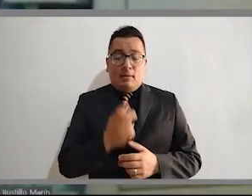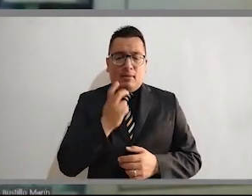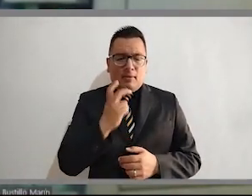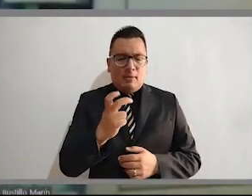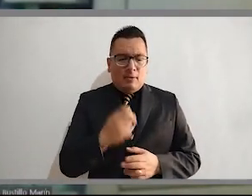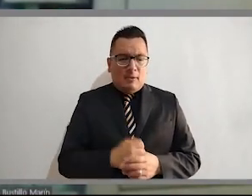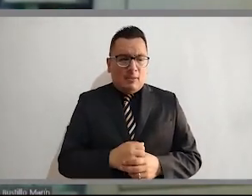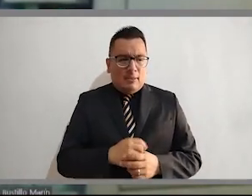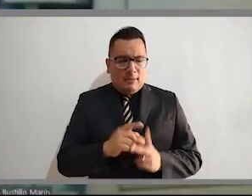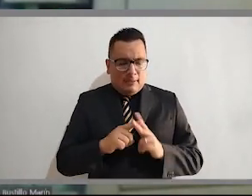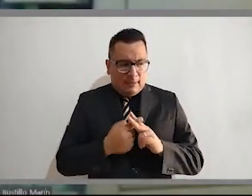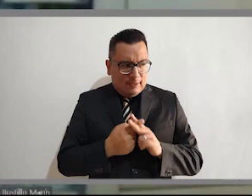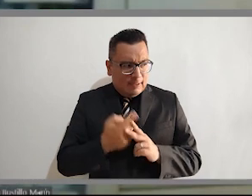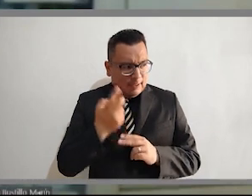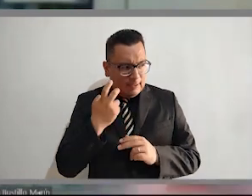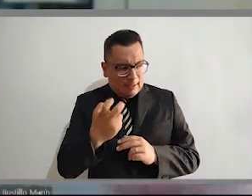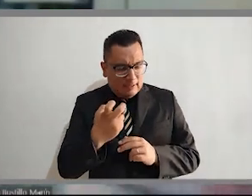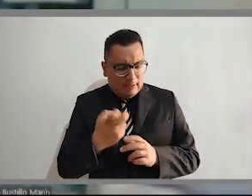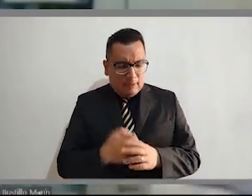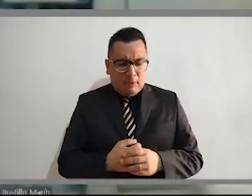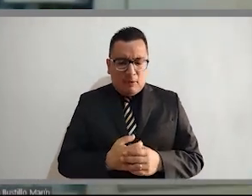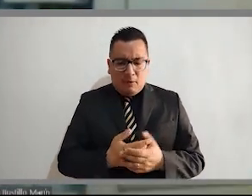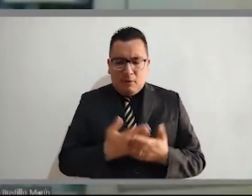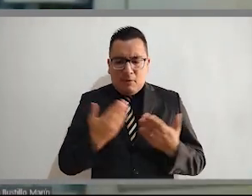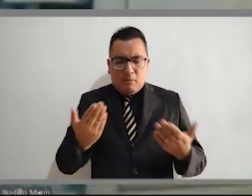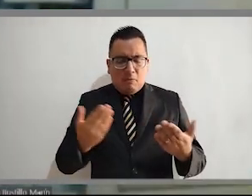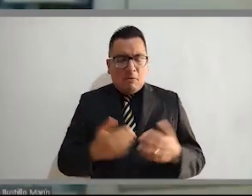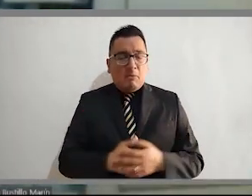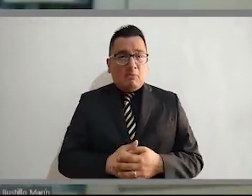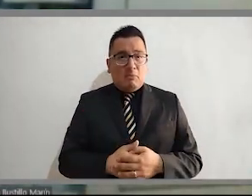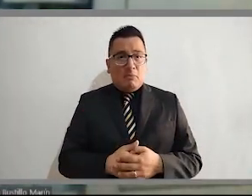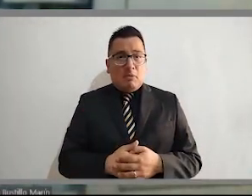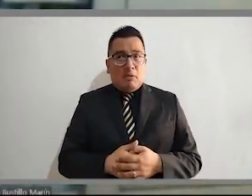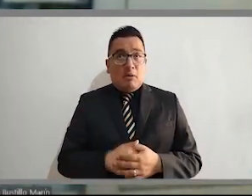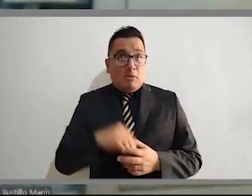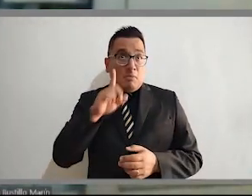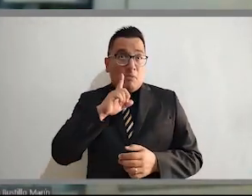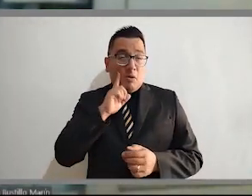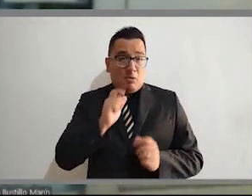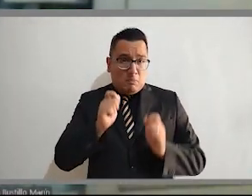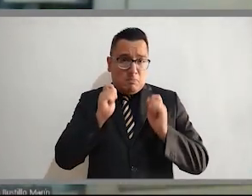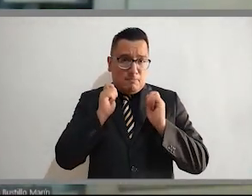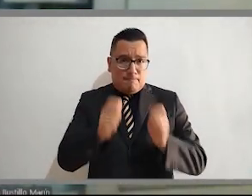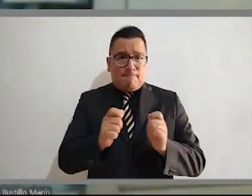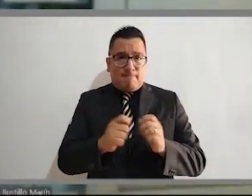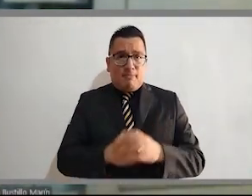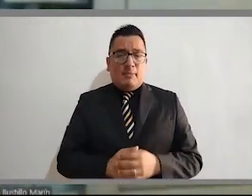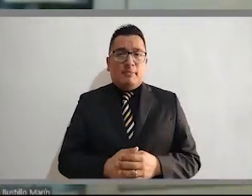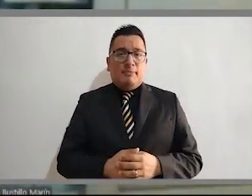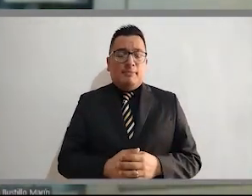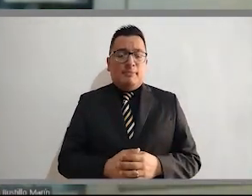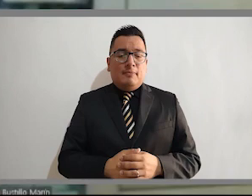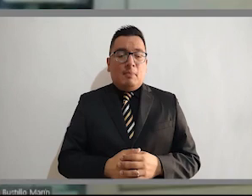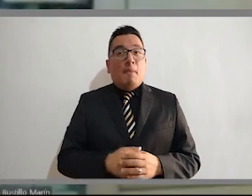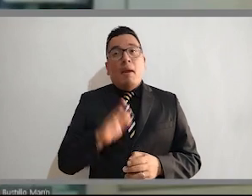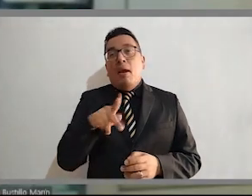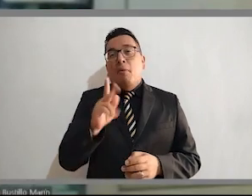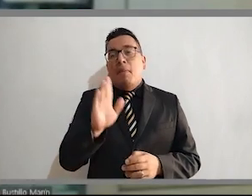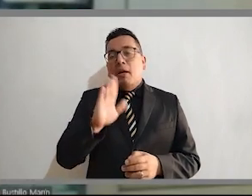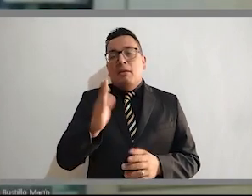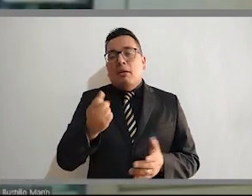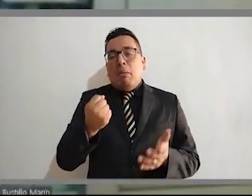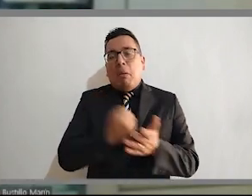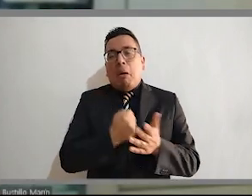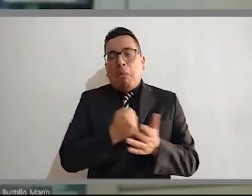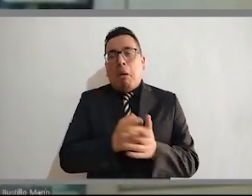Pero entonces, cuando empieza a surgir ahí va la violencia, las postulan con la paridad conyugal.